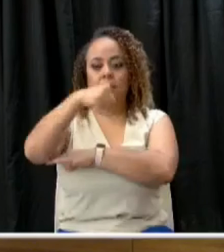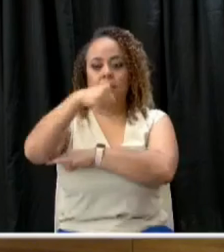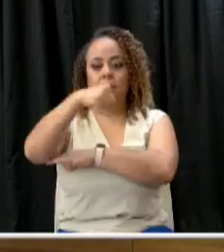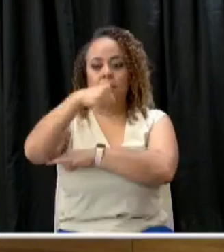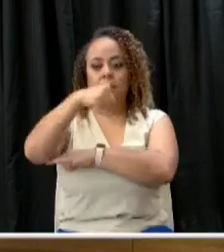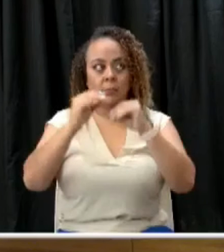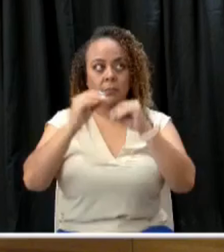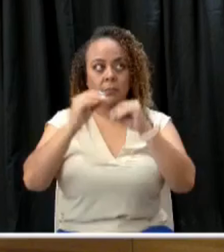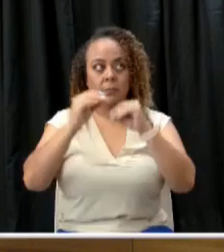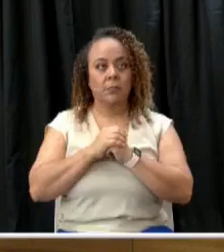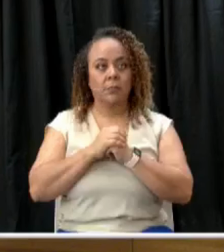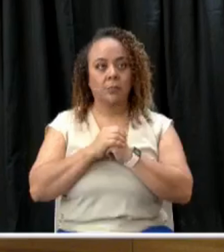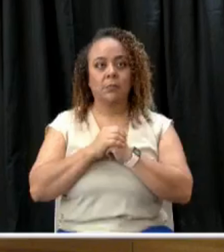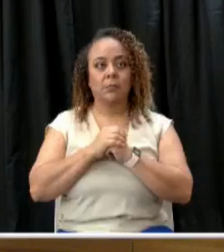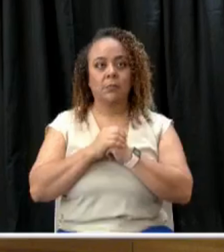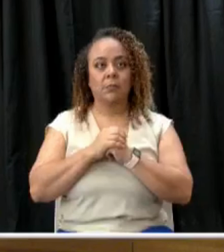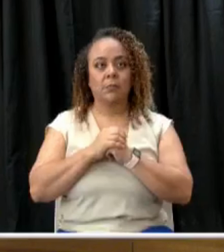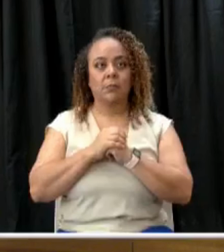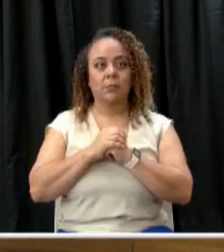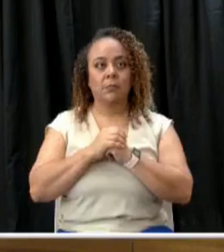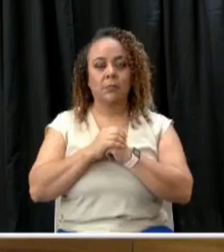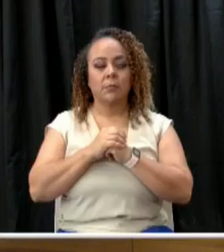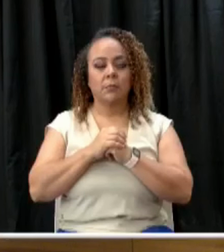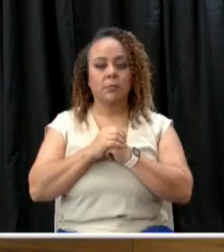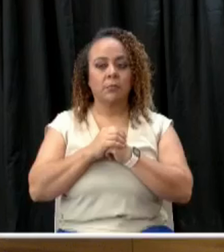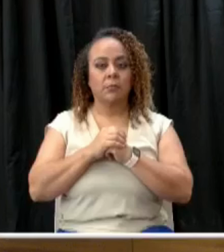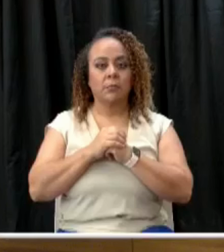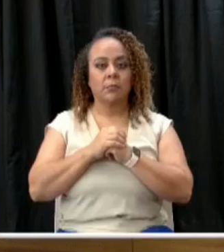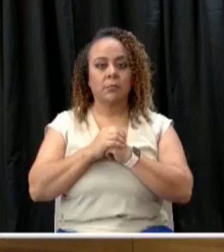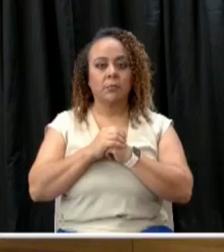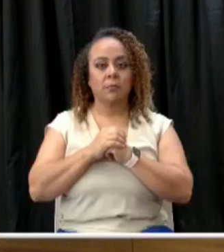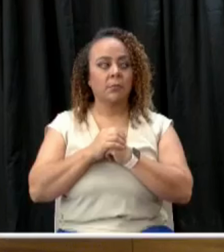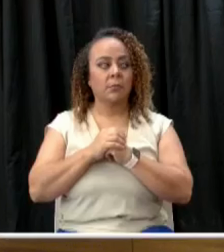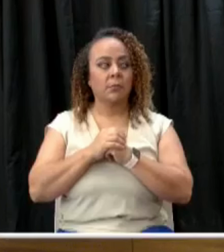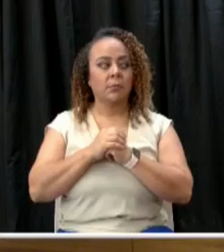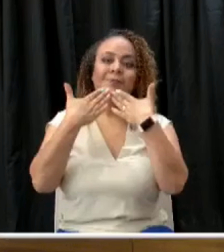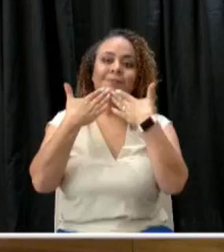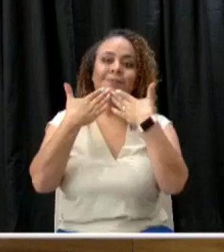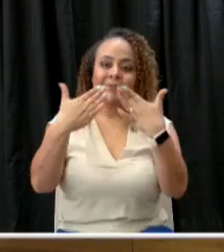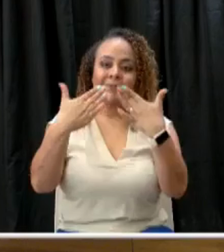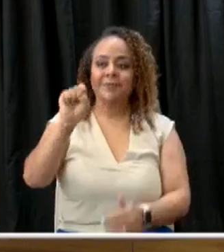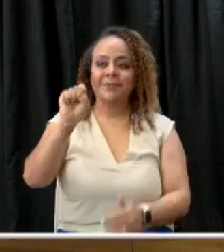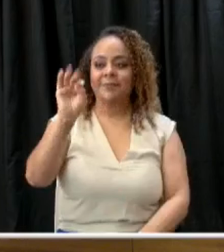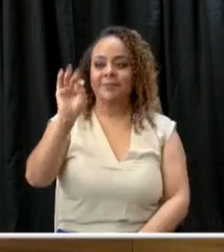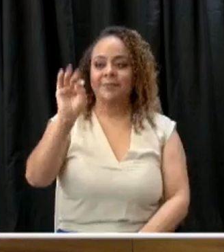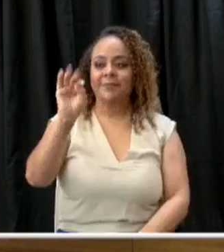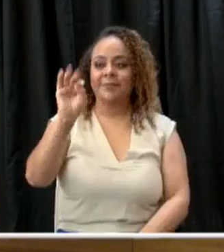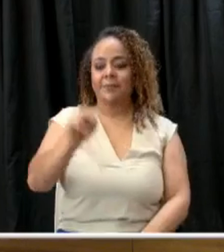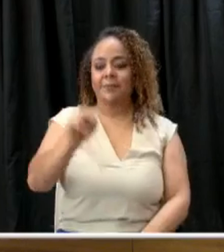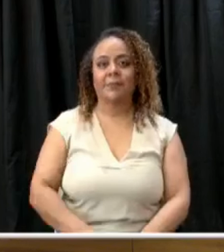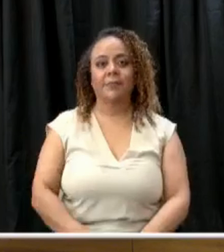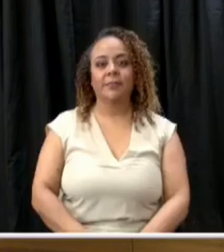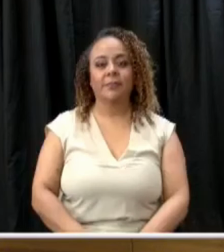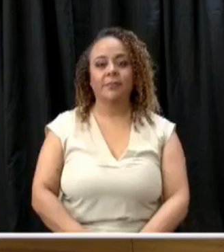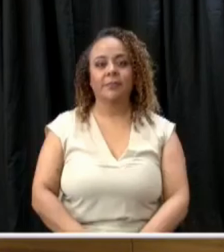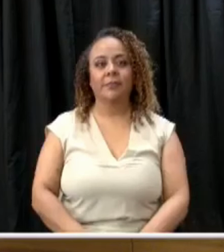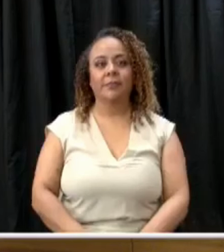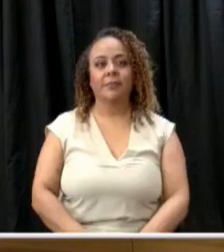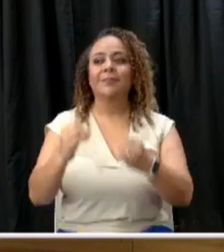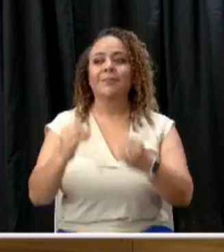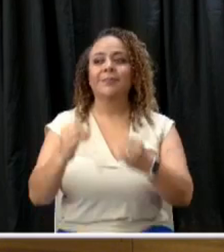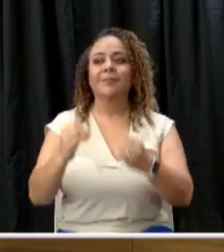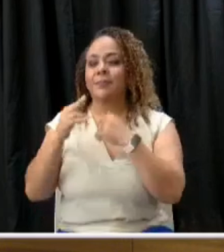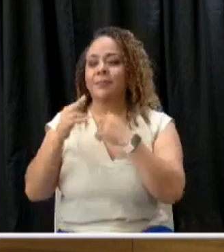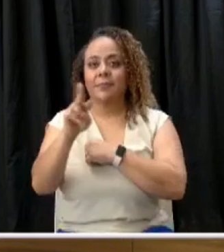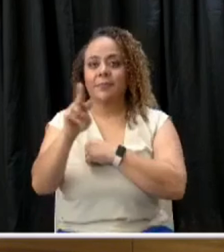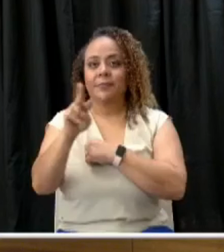información que nos ha traído. Agradecerle a Esteban, por supuesto. Ahí está, ok, muchísimas gracias